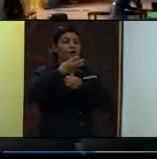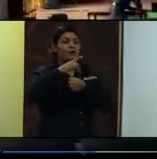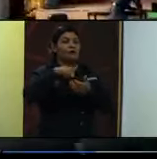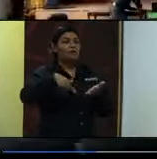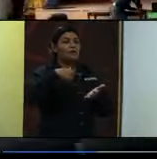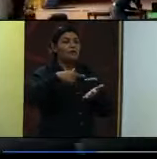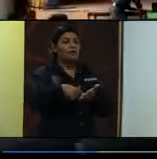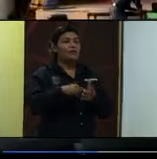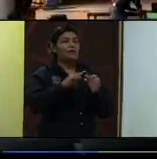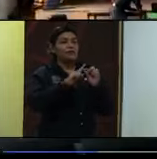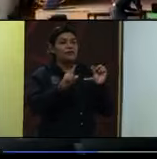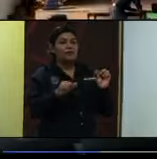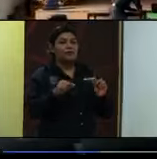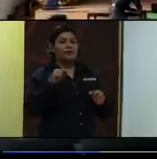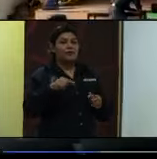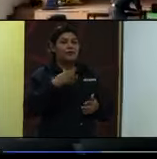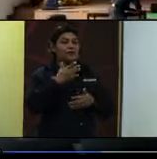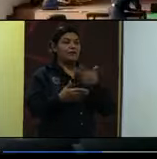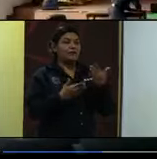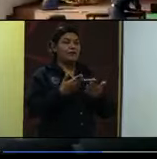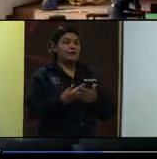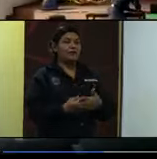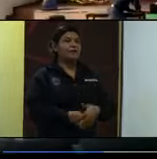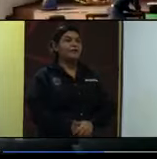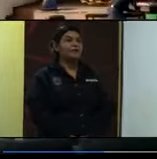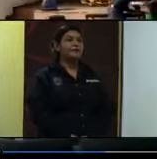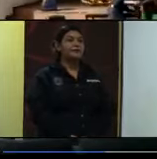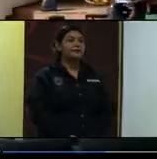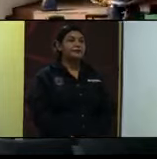nacional. Sí, también aquí están presentes todas ellas.